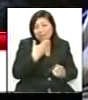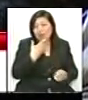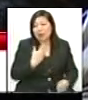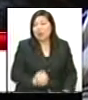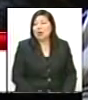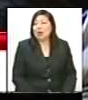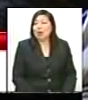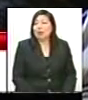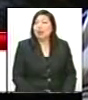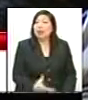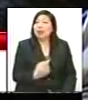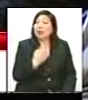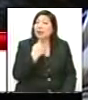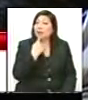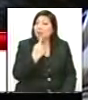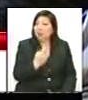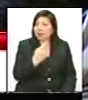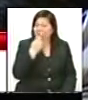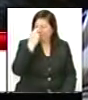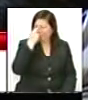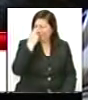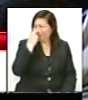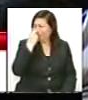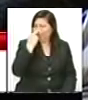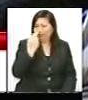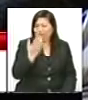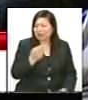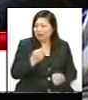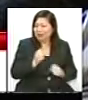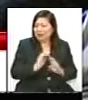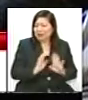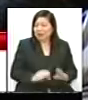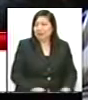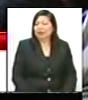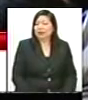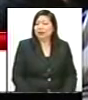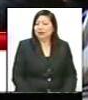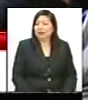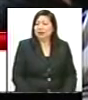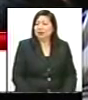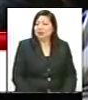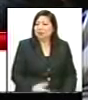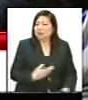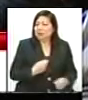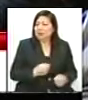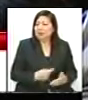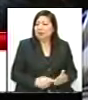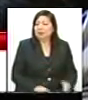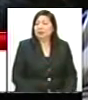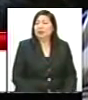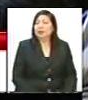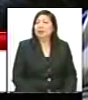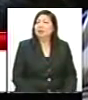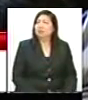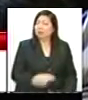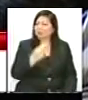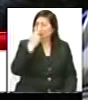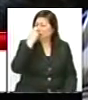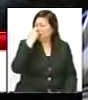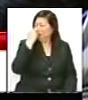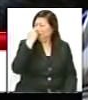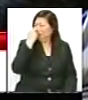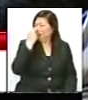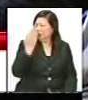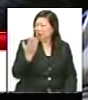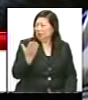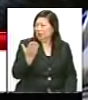También quiero expresar mi extrañeza, no puedo cuestionar, el presidente es libre de hacerlo, no puedo cuestionar, pero sí expresar mi extrañeza,